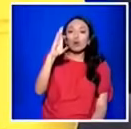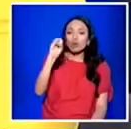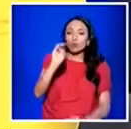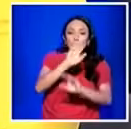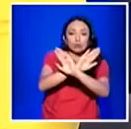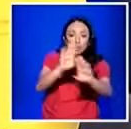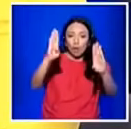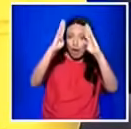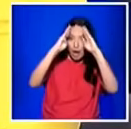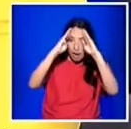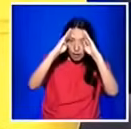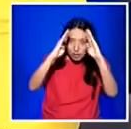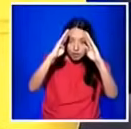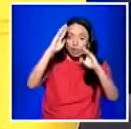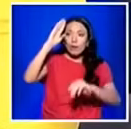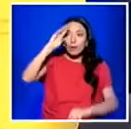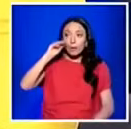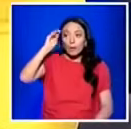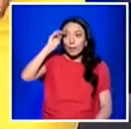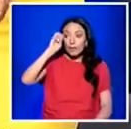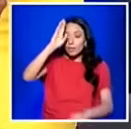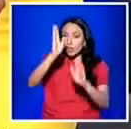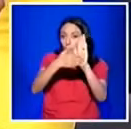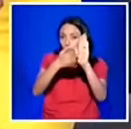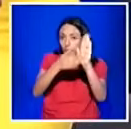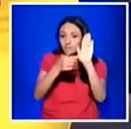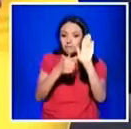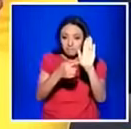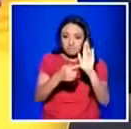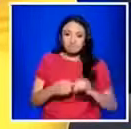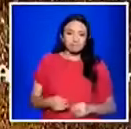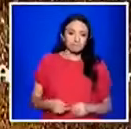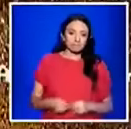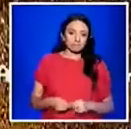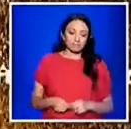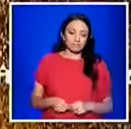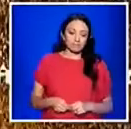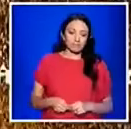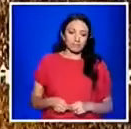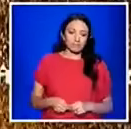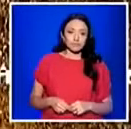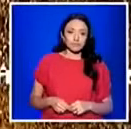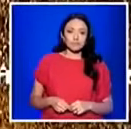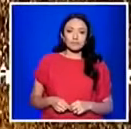está registrado, pero por favor, usted tenga mucho cuidado. Veamos.